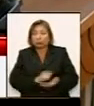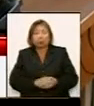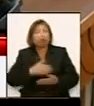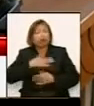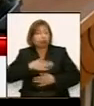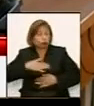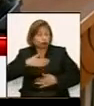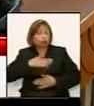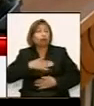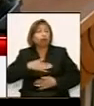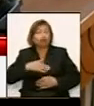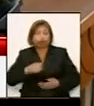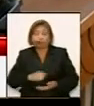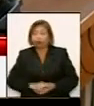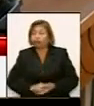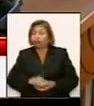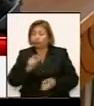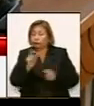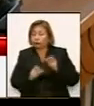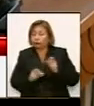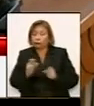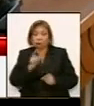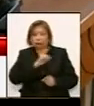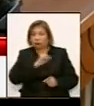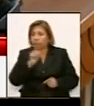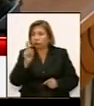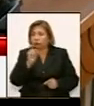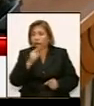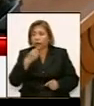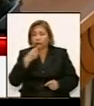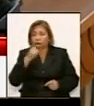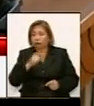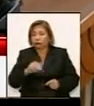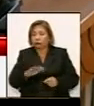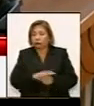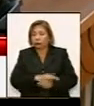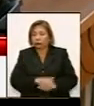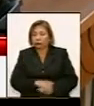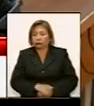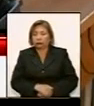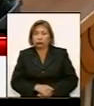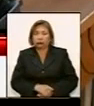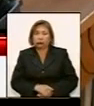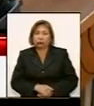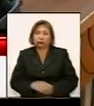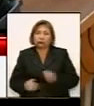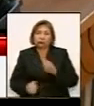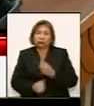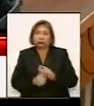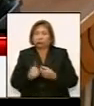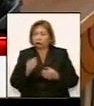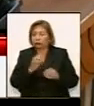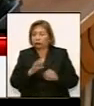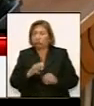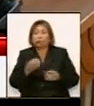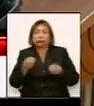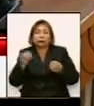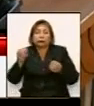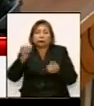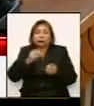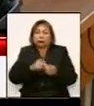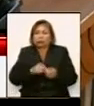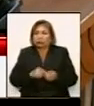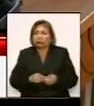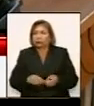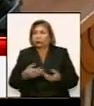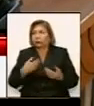insatisfactorio. Estamos encontrando que las plataformas no están siendo lo suficientemente efectivas para mitigar la violencia por razones que incluyen que, por